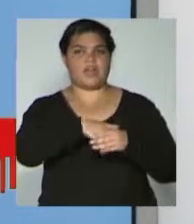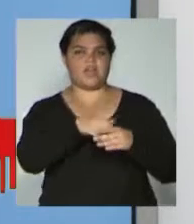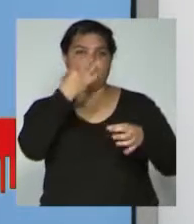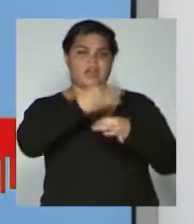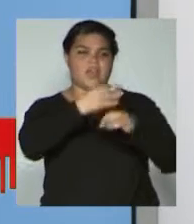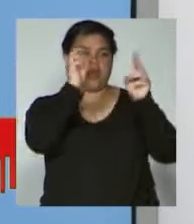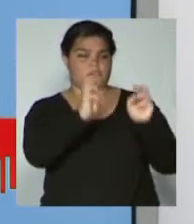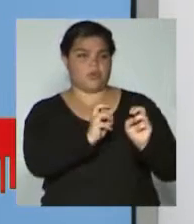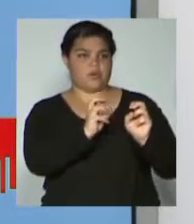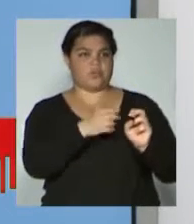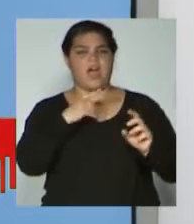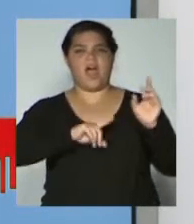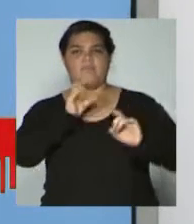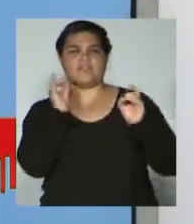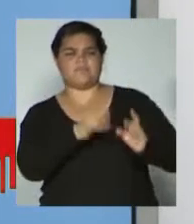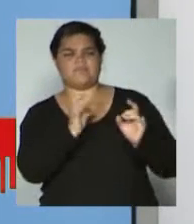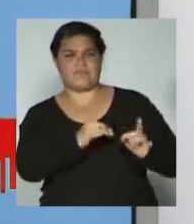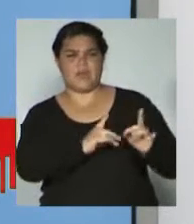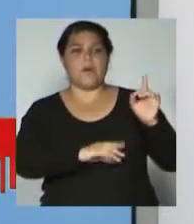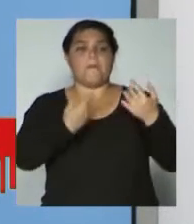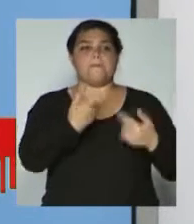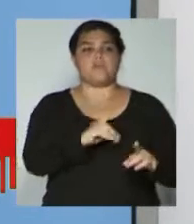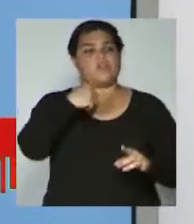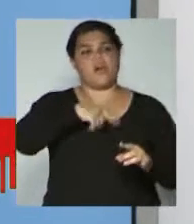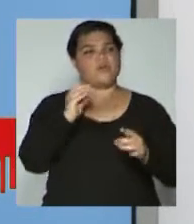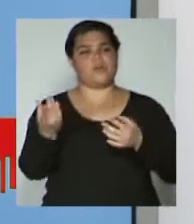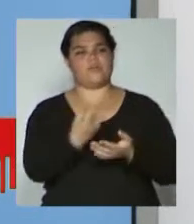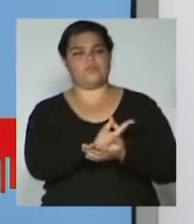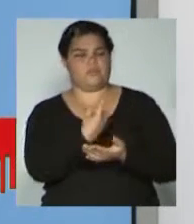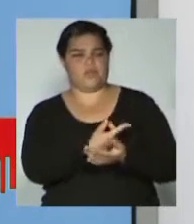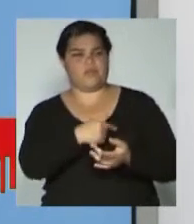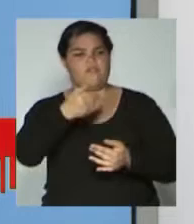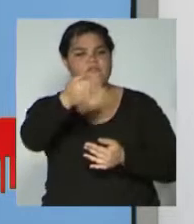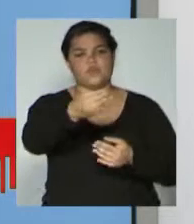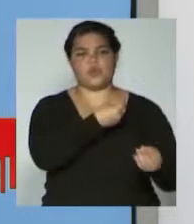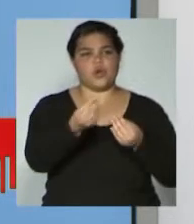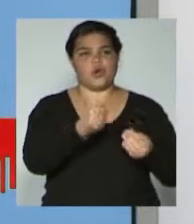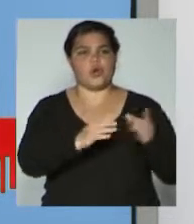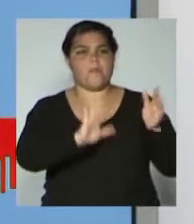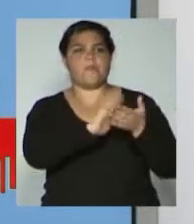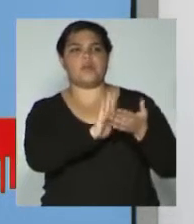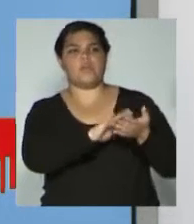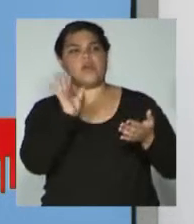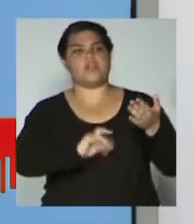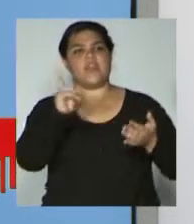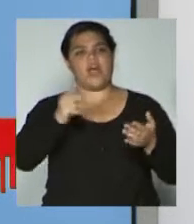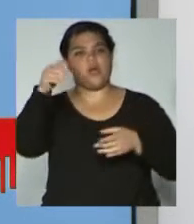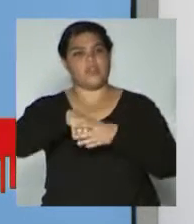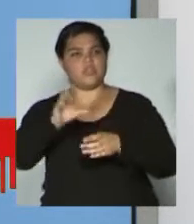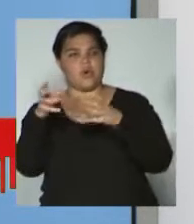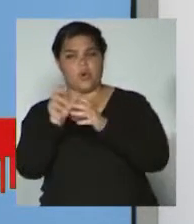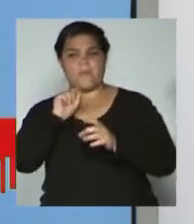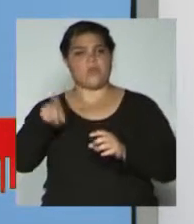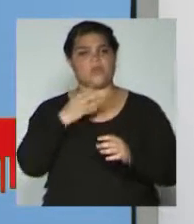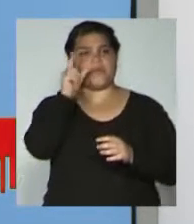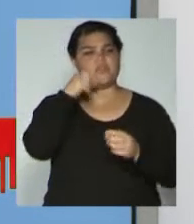puede criticar o no, y me parece que no es el debate ahora, sino qué es lo que falta hacia futuro y si hay algún tipo de propuesta dentro del Frente para la Victoria